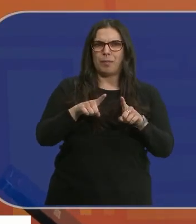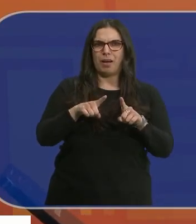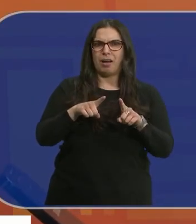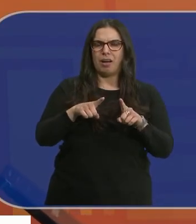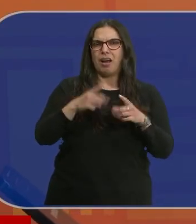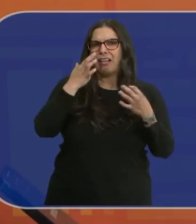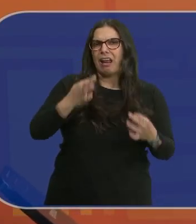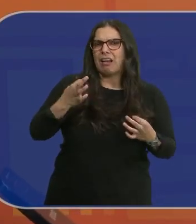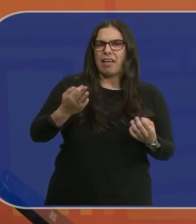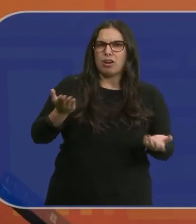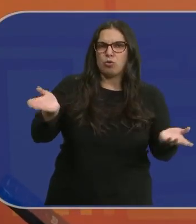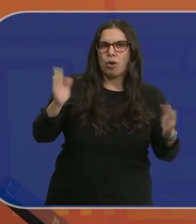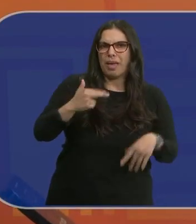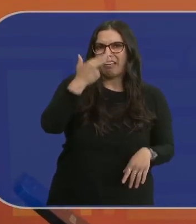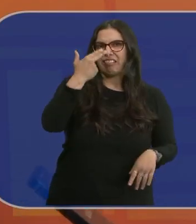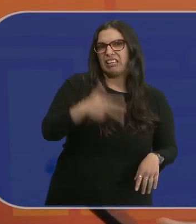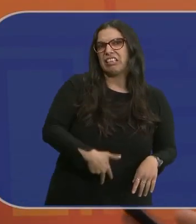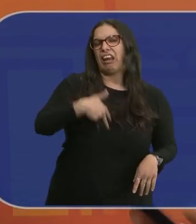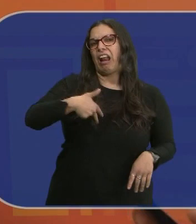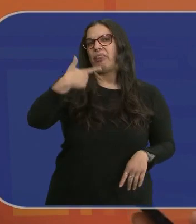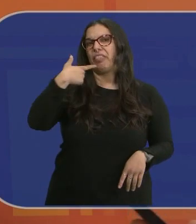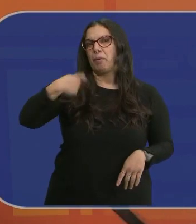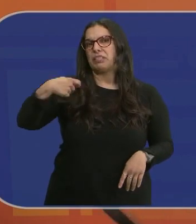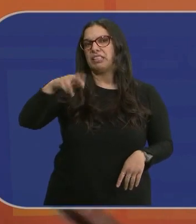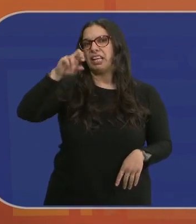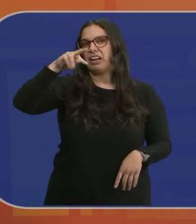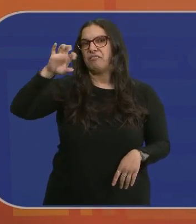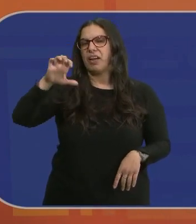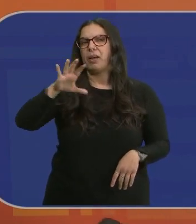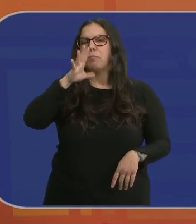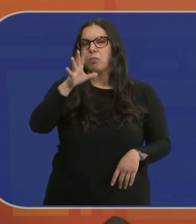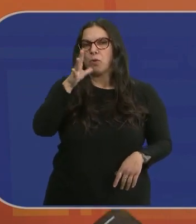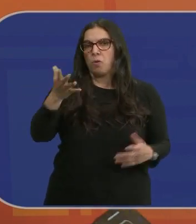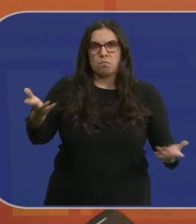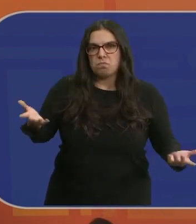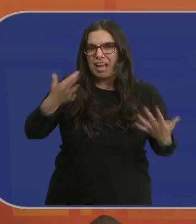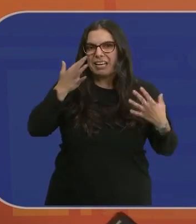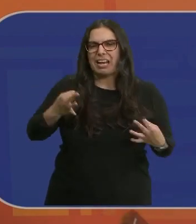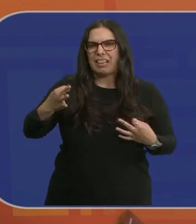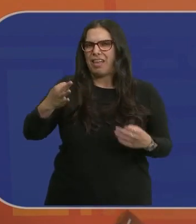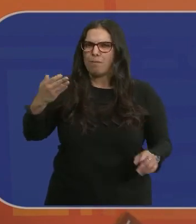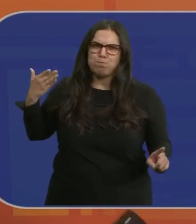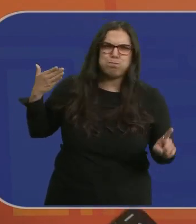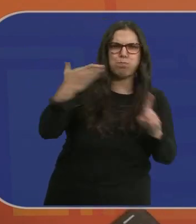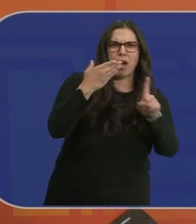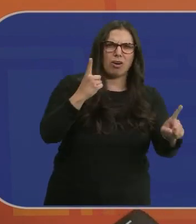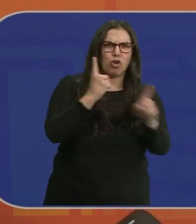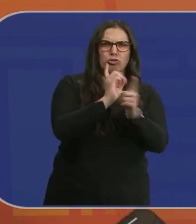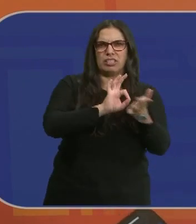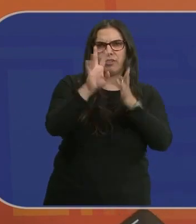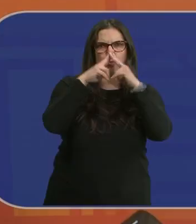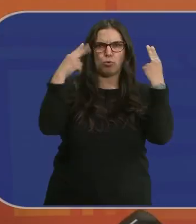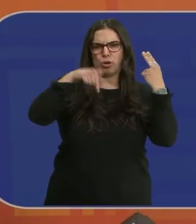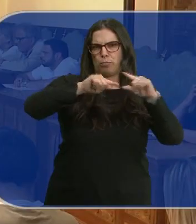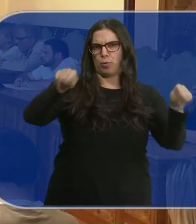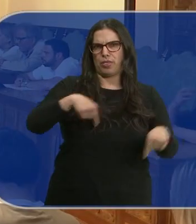verdadera necesidad, ya que ese interés general que alude el presidente de Renfe es desde luego un ataque directo a los servicios públicos